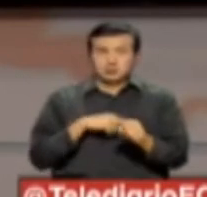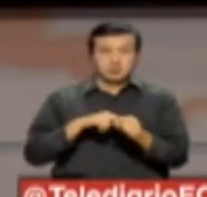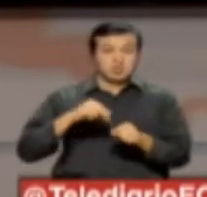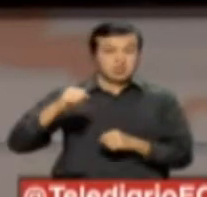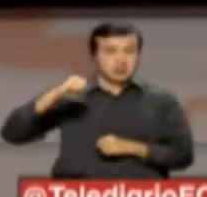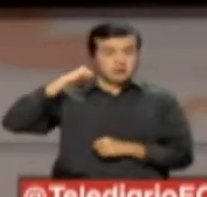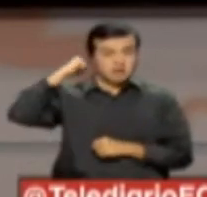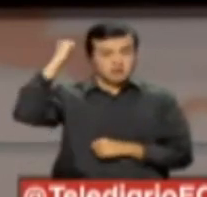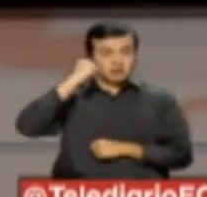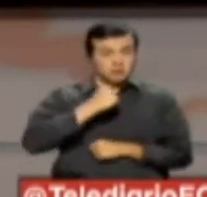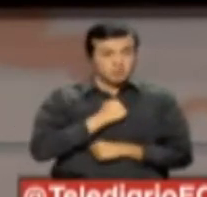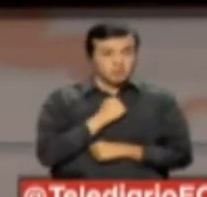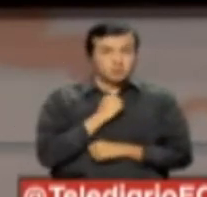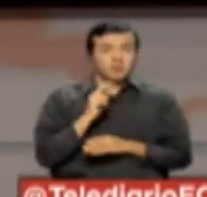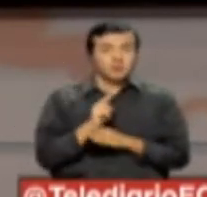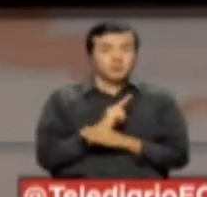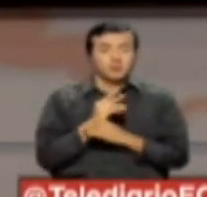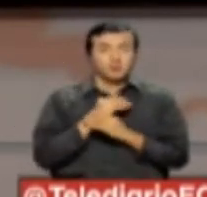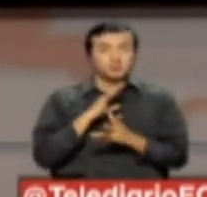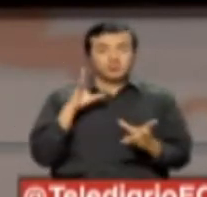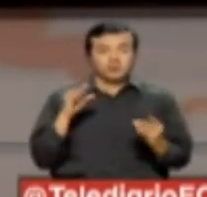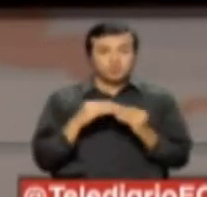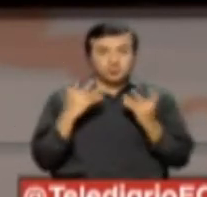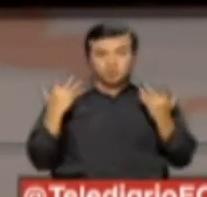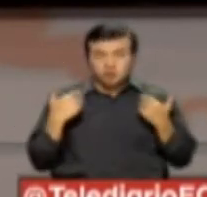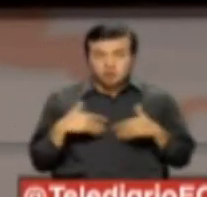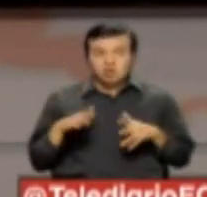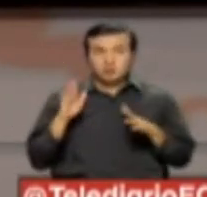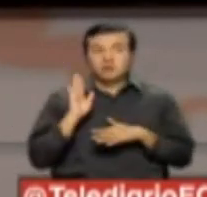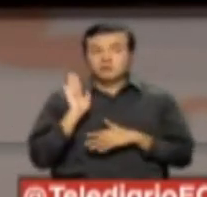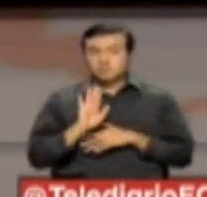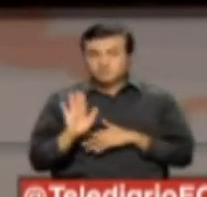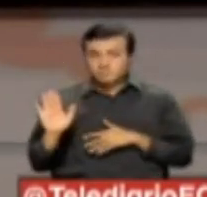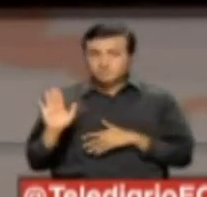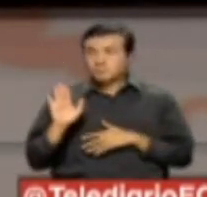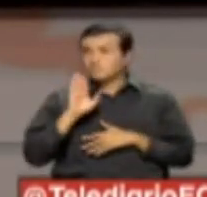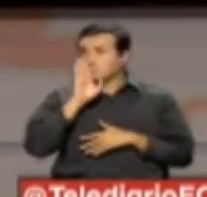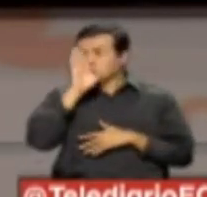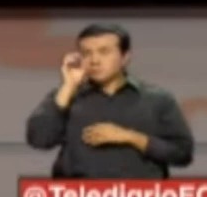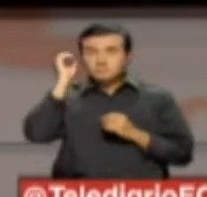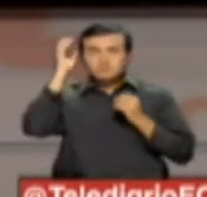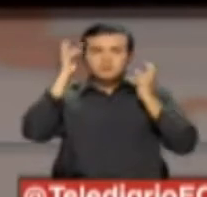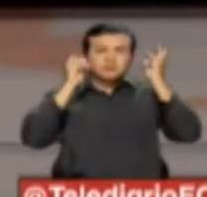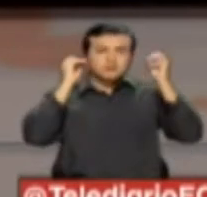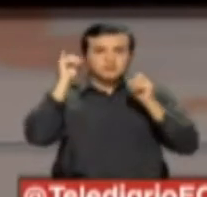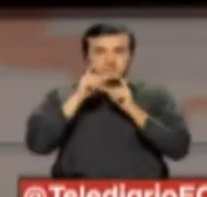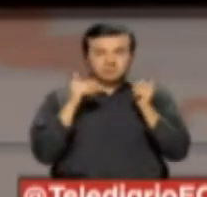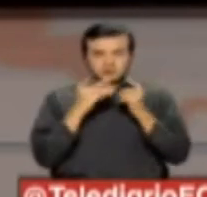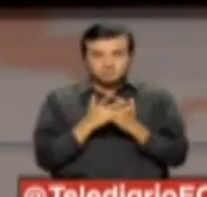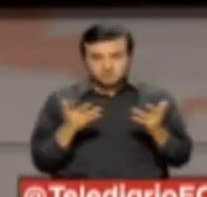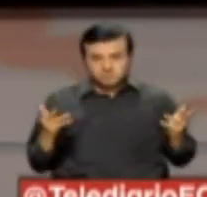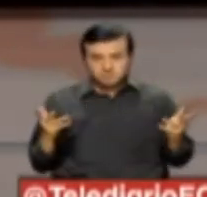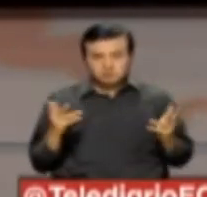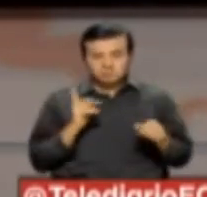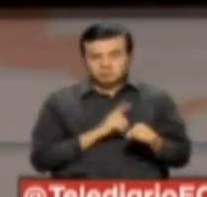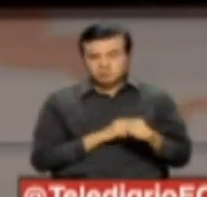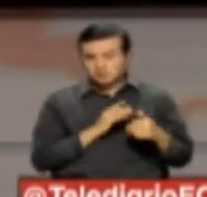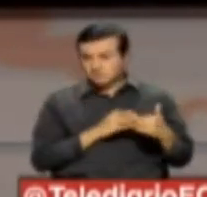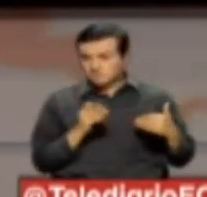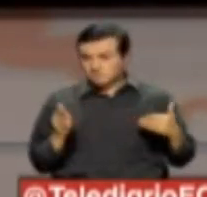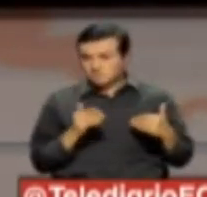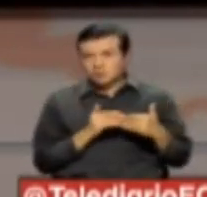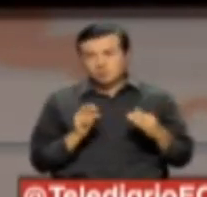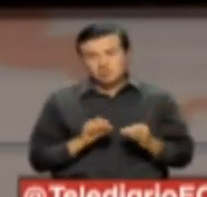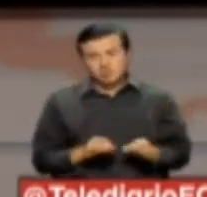intelectuales utilice todos los recursos de forma yo suelo decir creativa para cumplir con los tiempos es